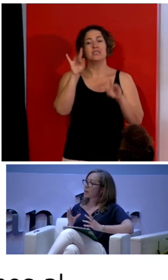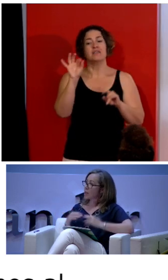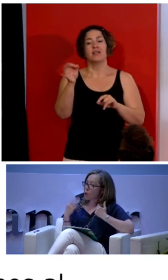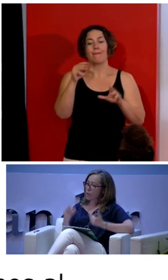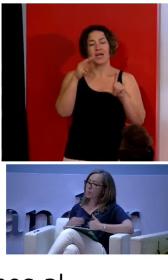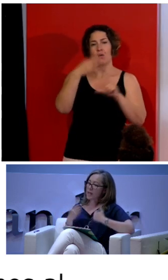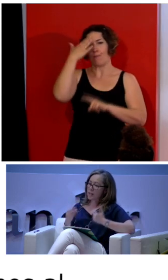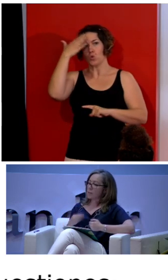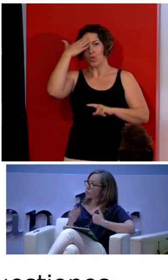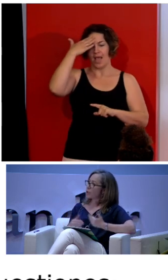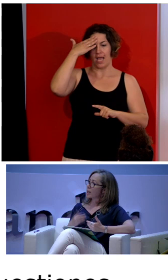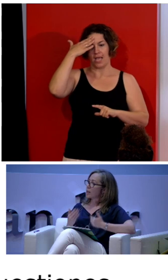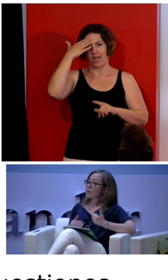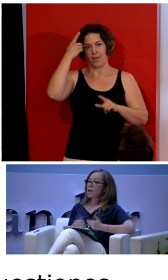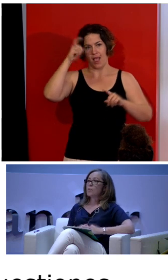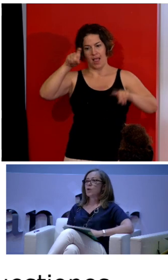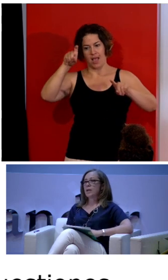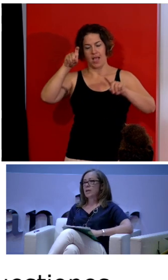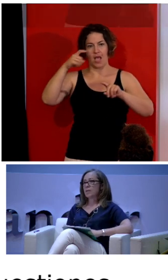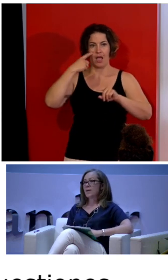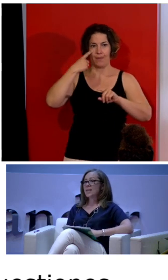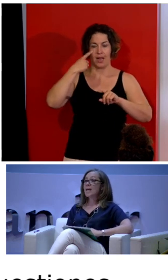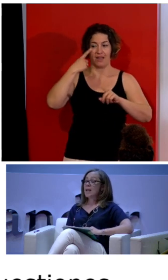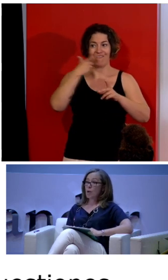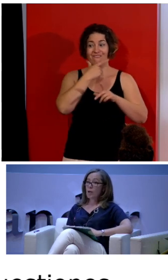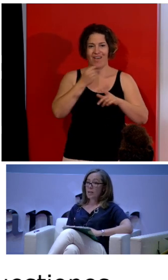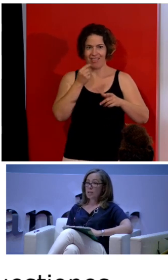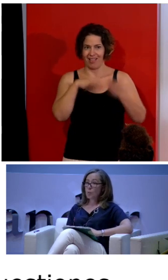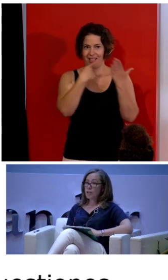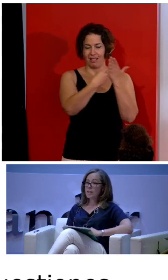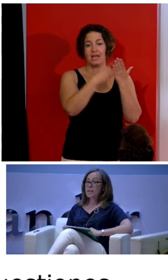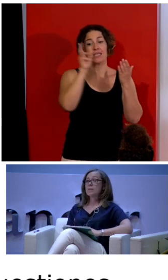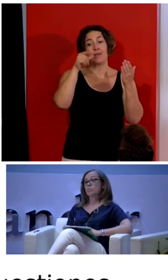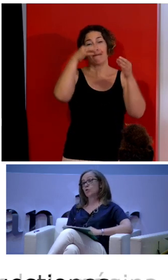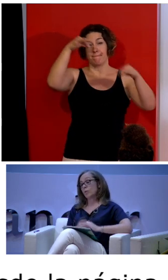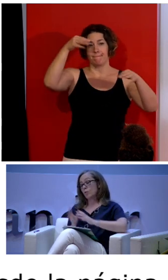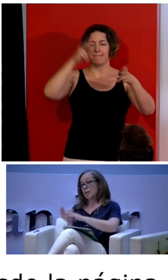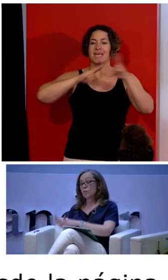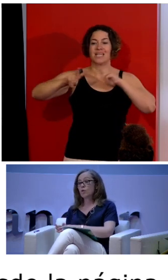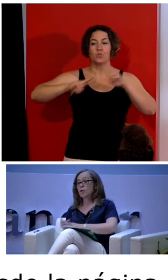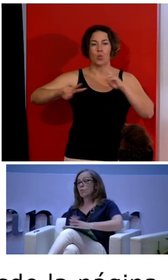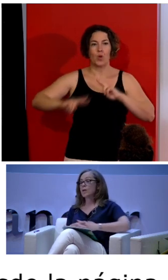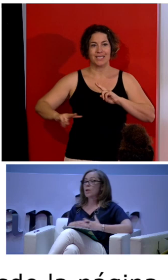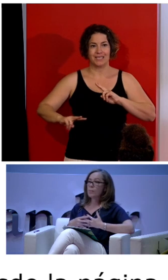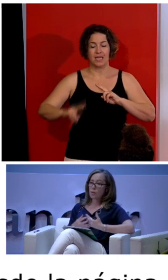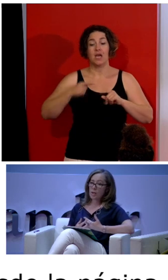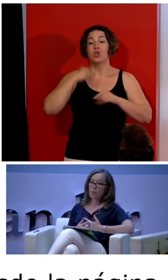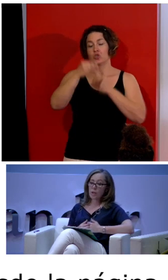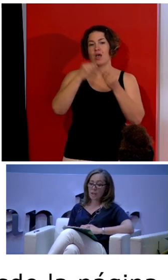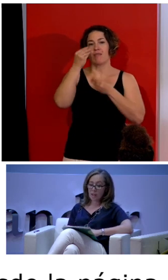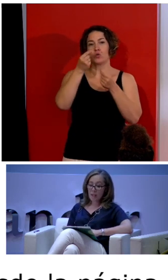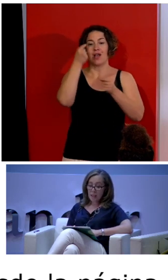página web para que fuera fácil. La hoja de respuestas. nos obligó a hacer una corrección manual, pero